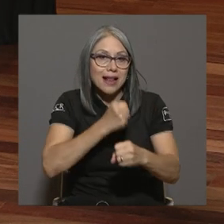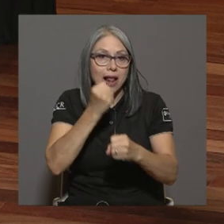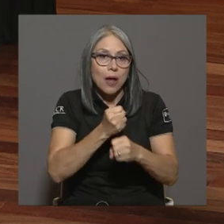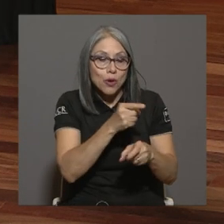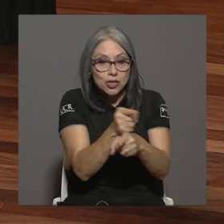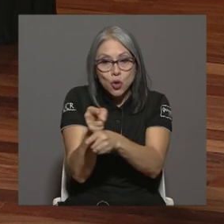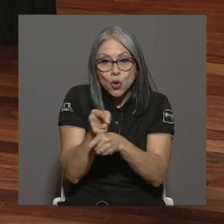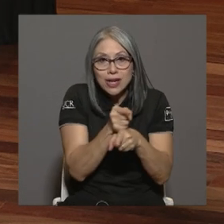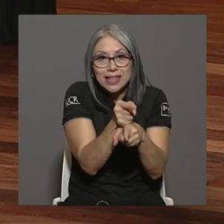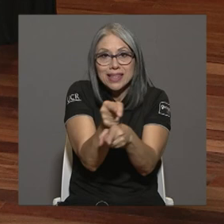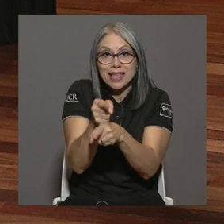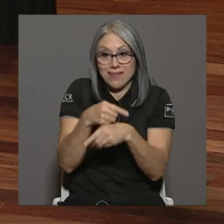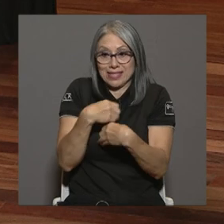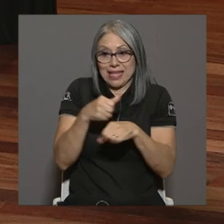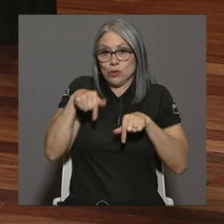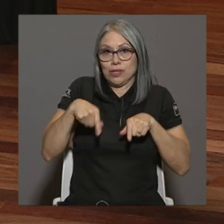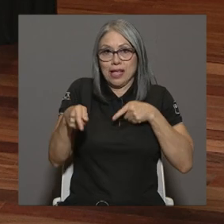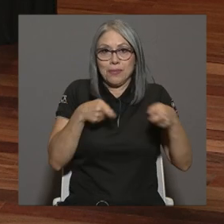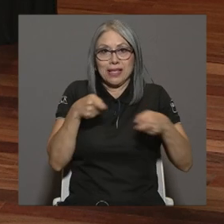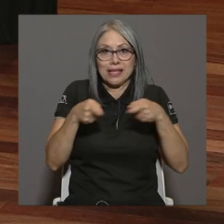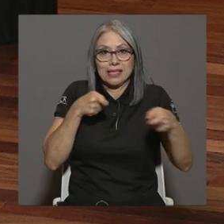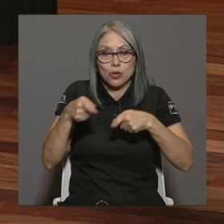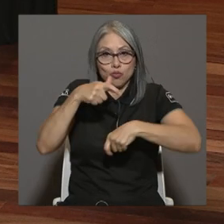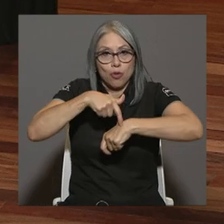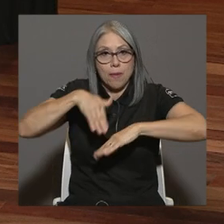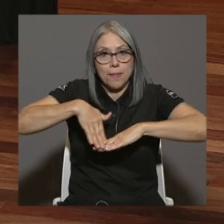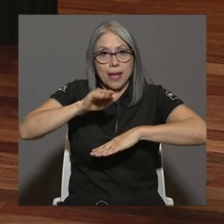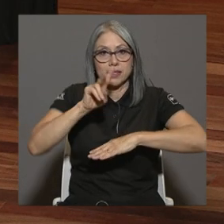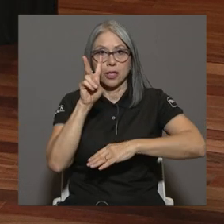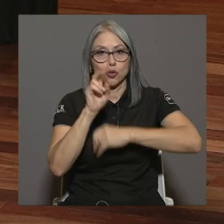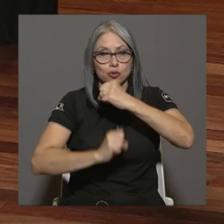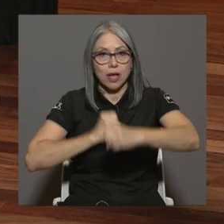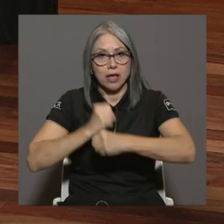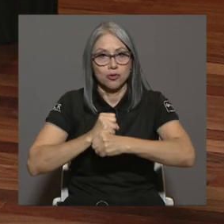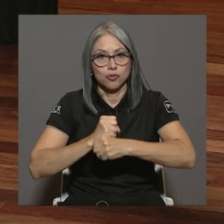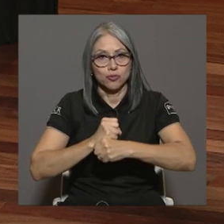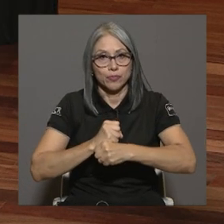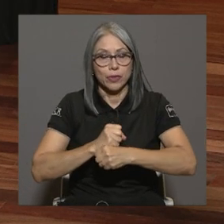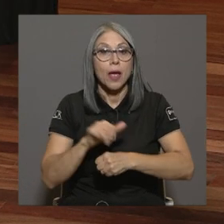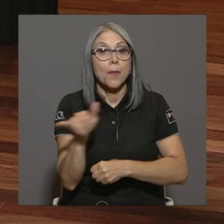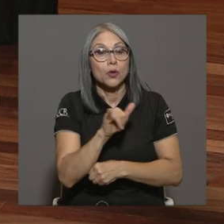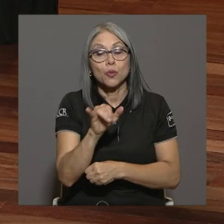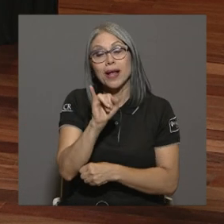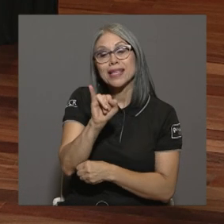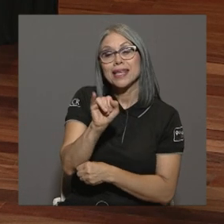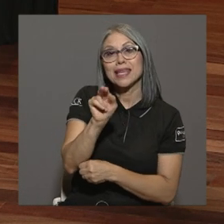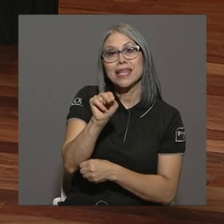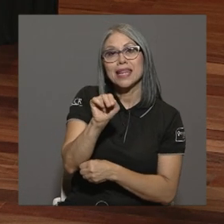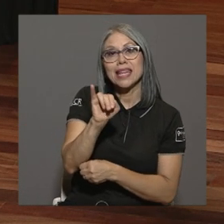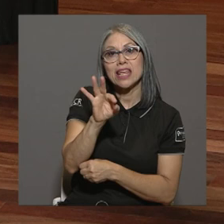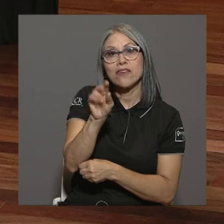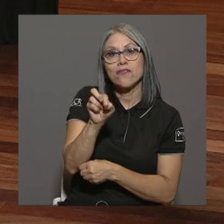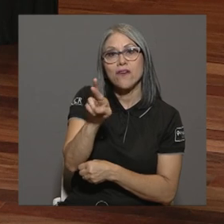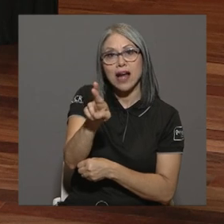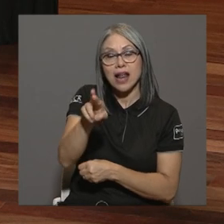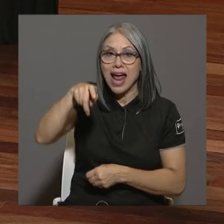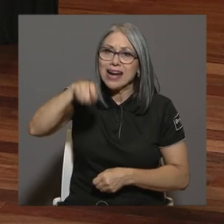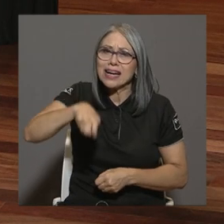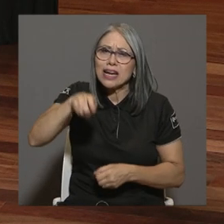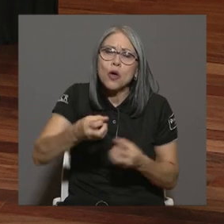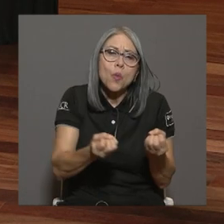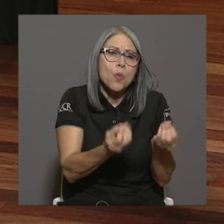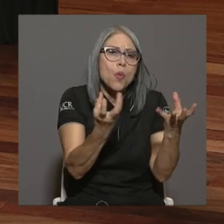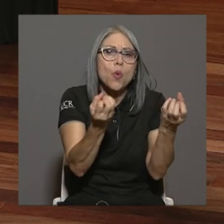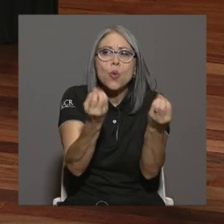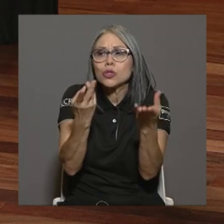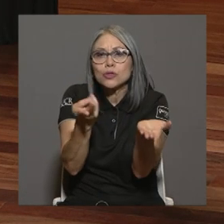por esta administración durante más de 2 años. Por su parte, INIFAR ha requerido de múltiples